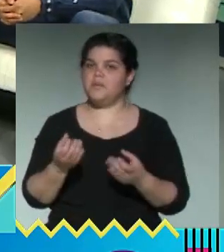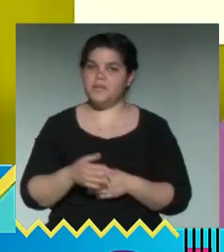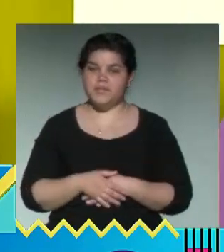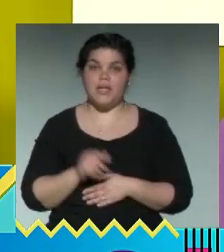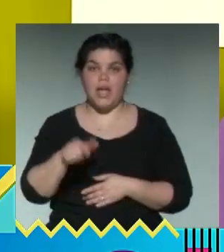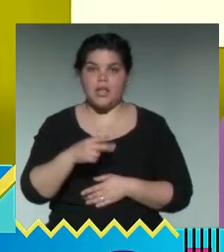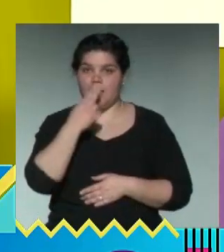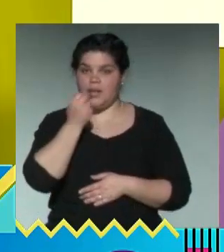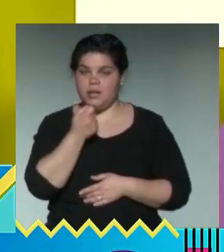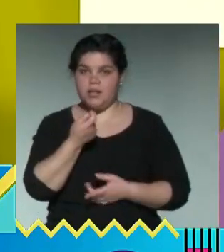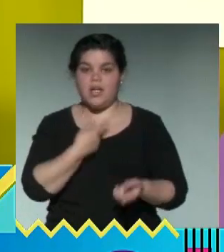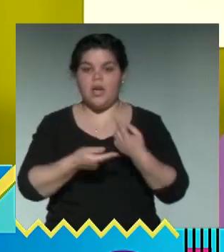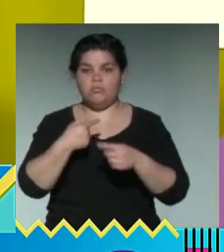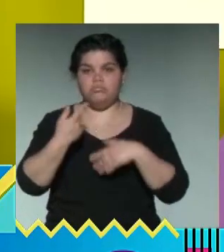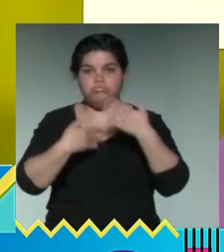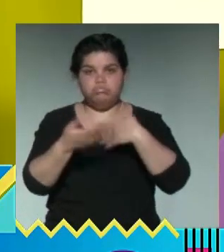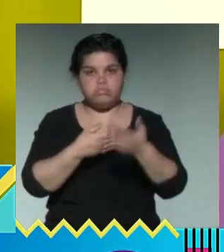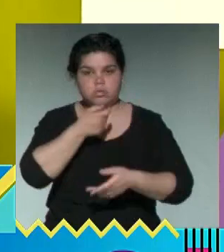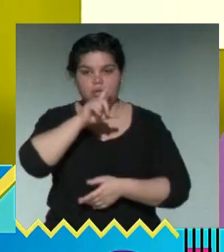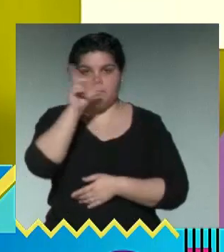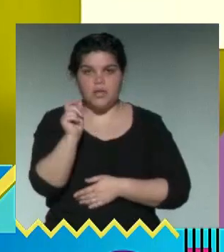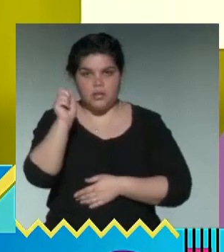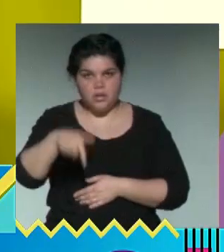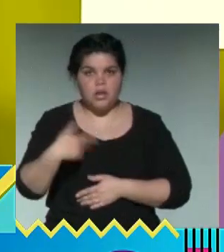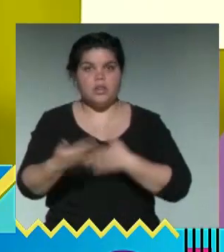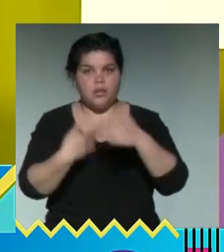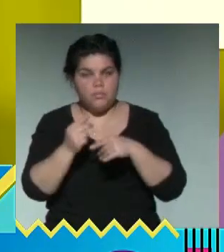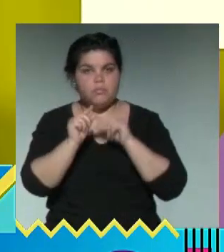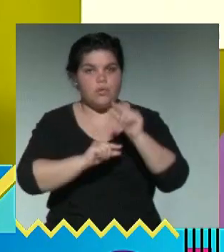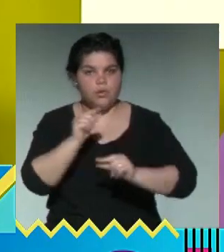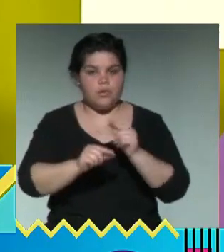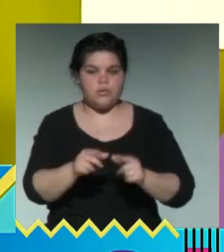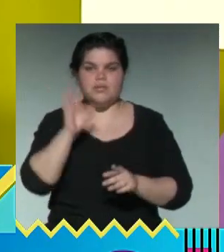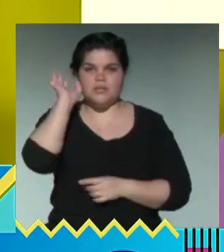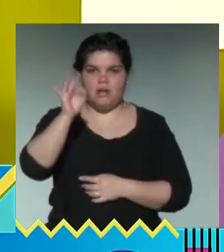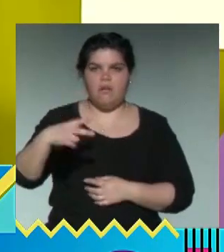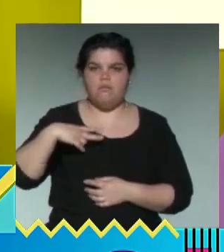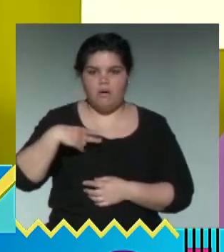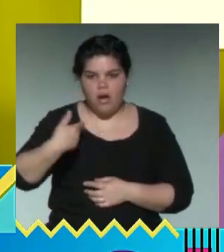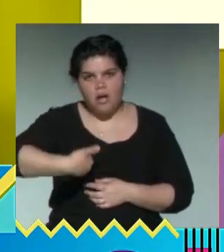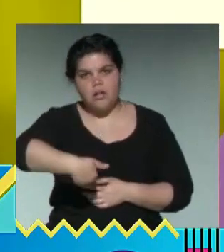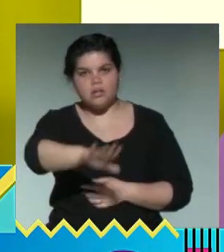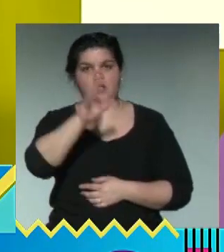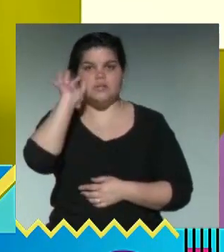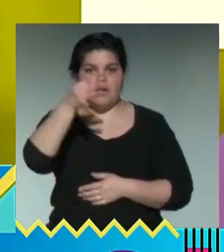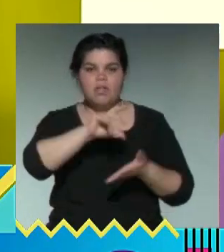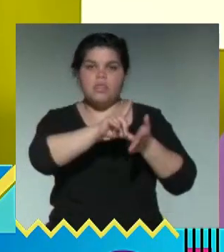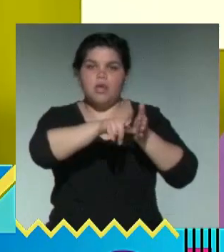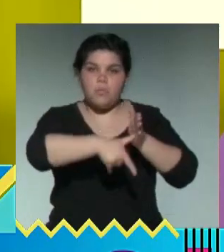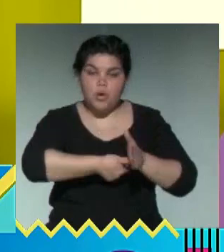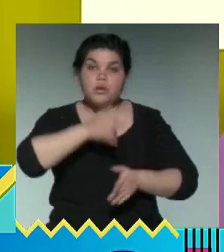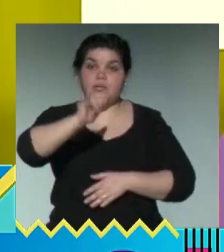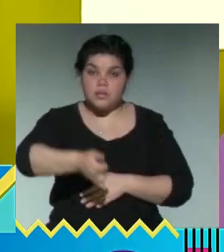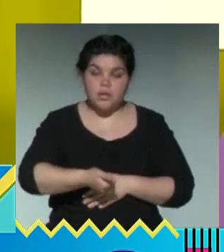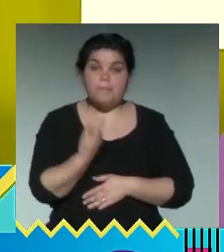industria energética en el país que se está desarrollando, que quizás, como lo veíamos en el clip, todavía le falta, que todavía está atrasada, pero que se está,